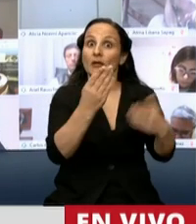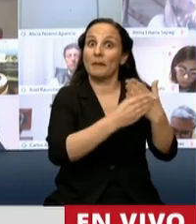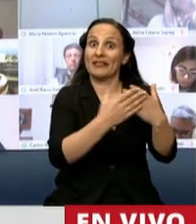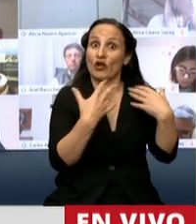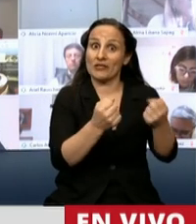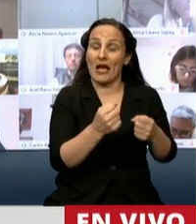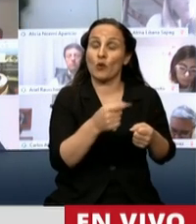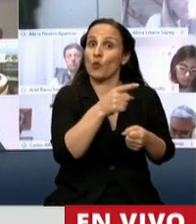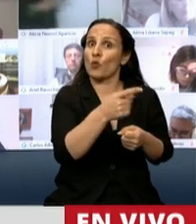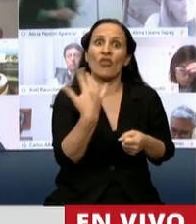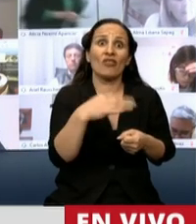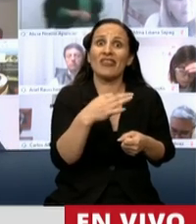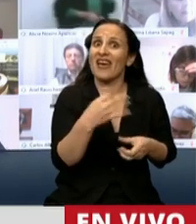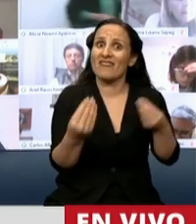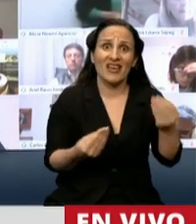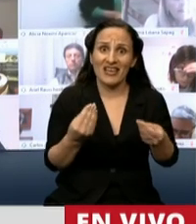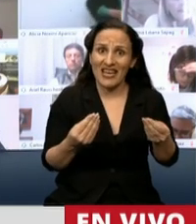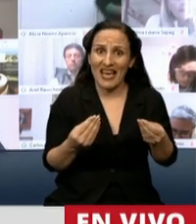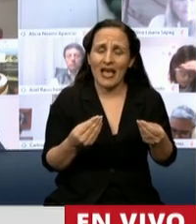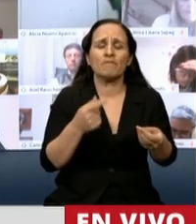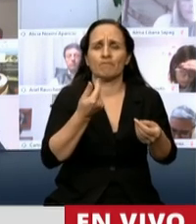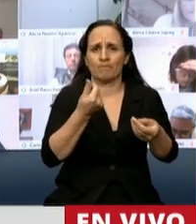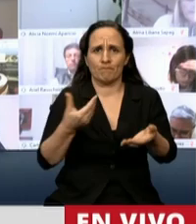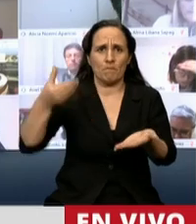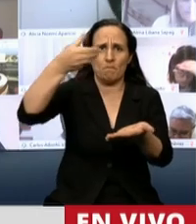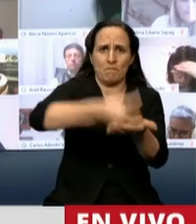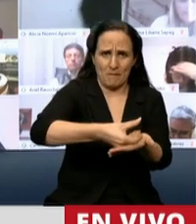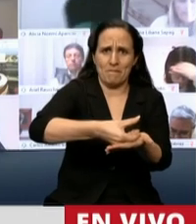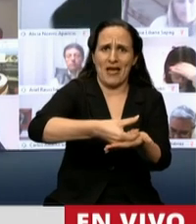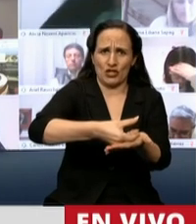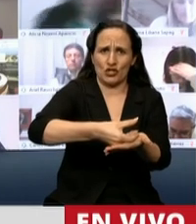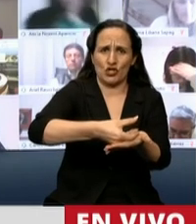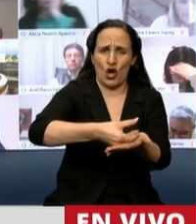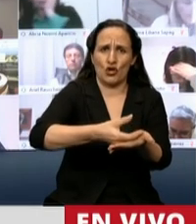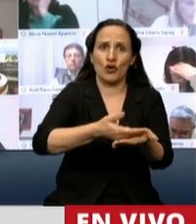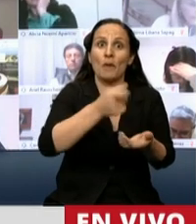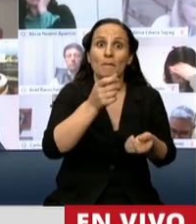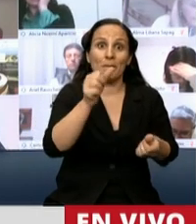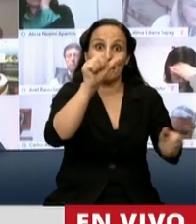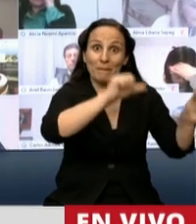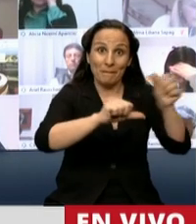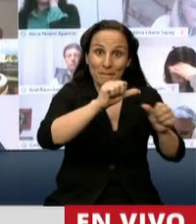Ministerio de Salud, que es definitivamente invertir concretamente en laboratorios